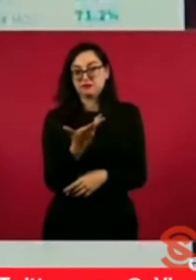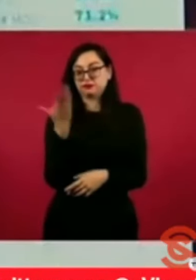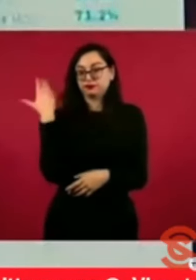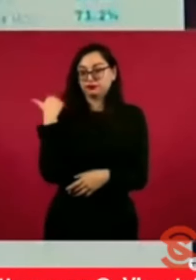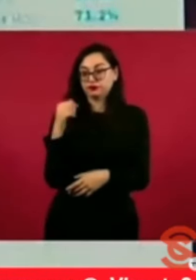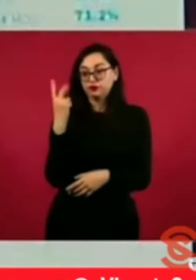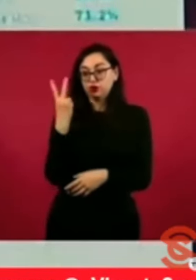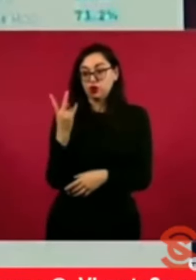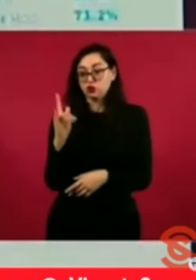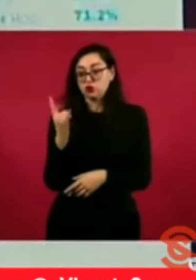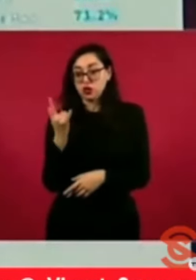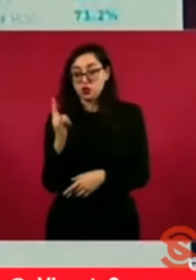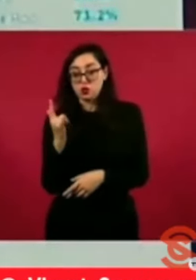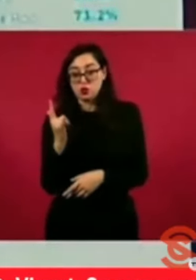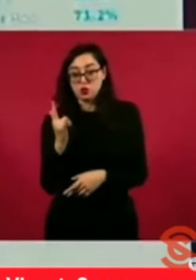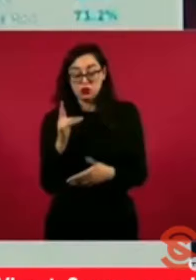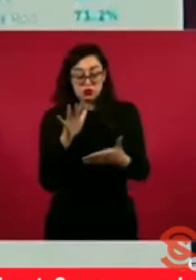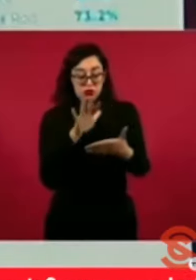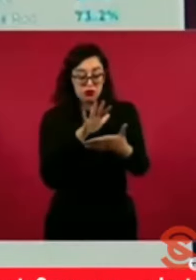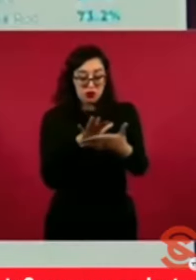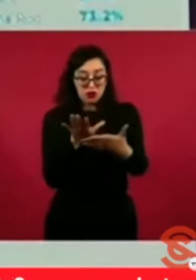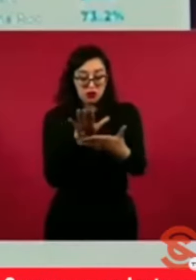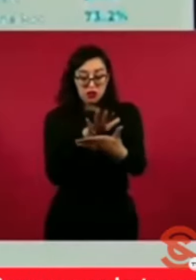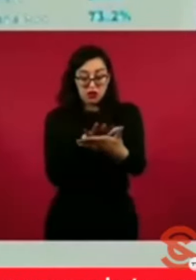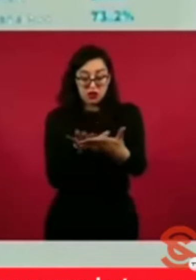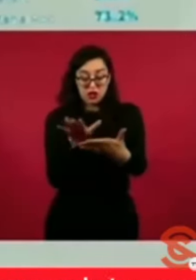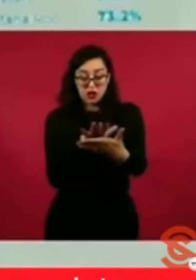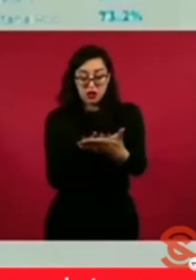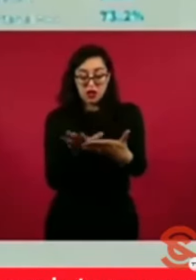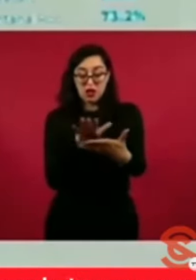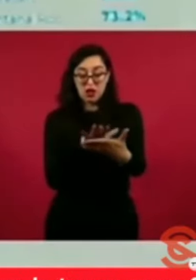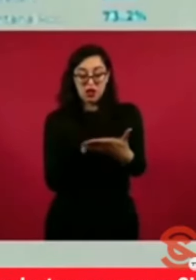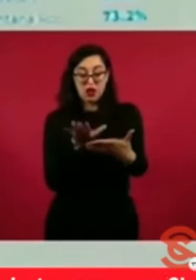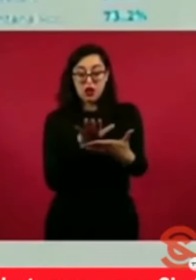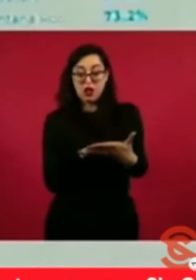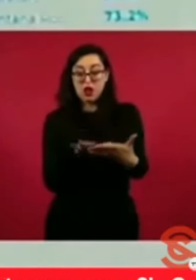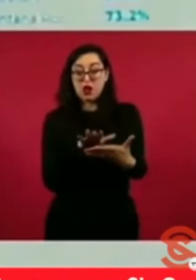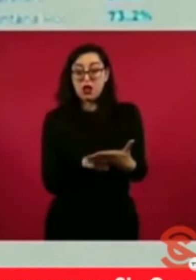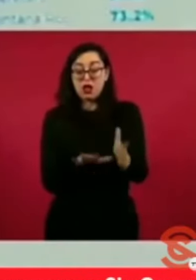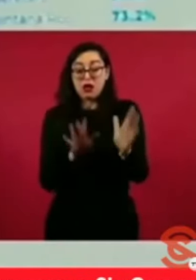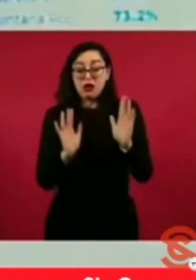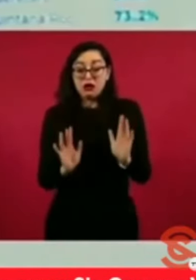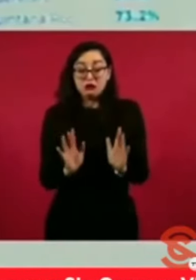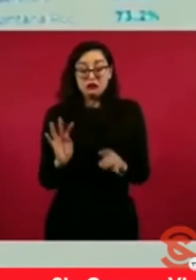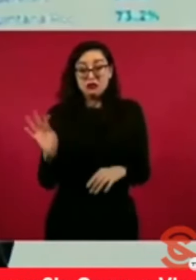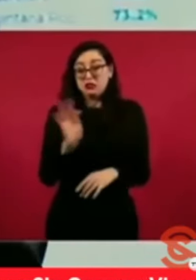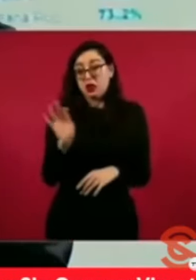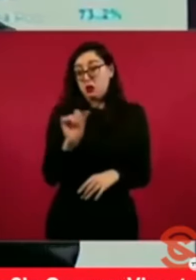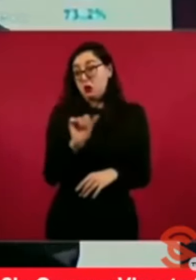algo que le escribieron en una de esas. Hasta